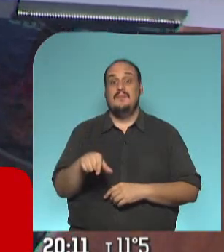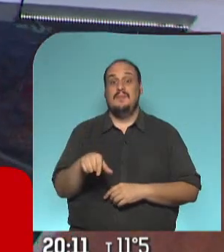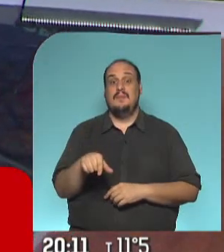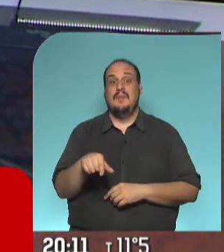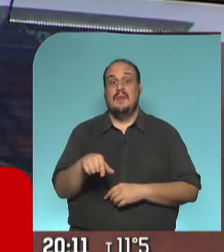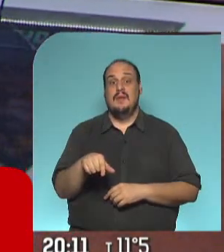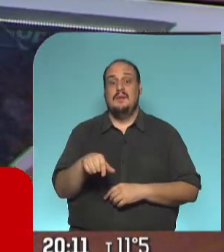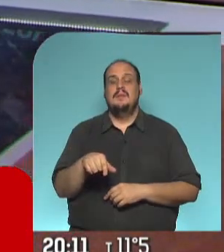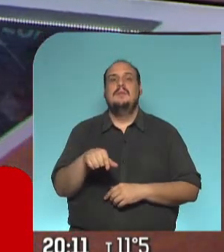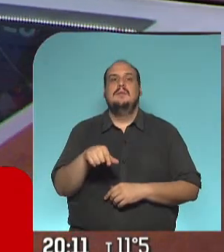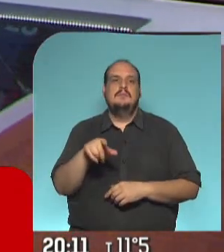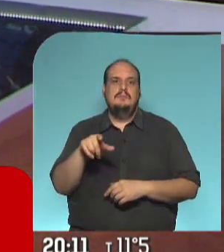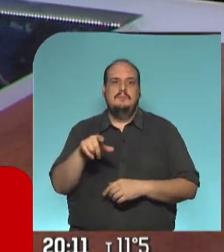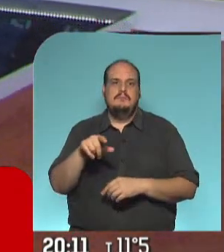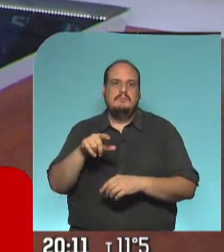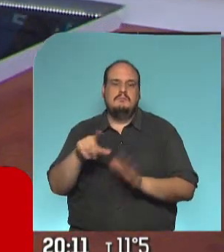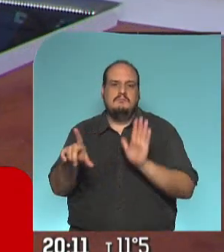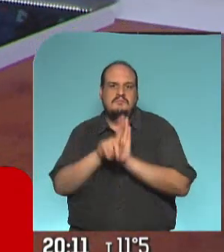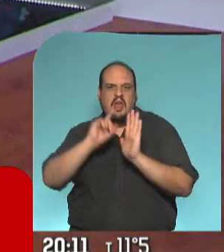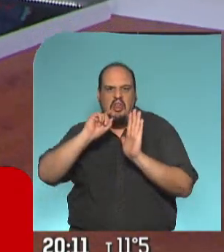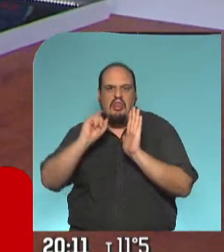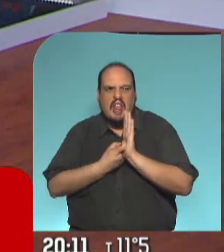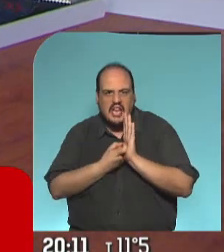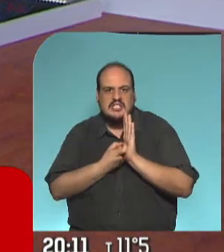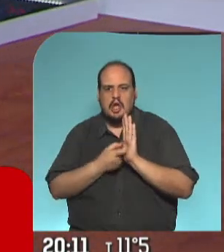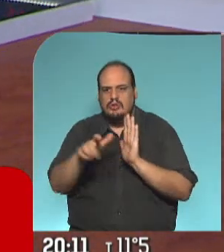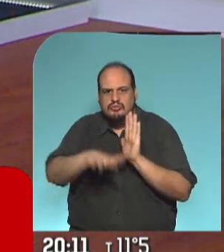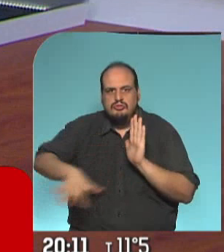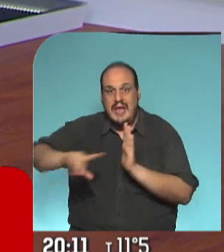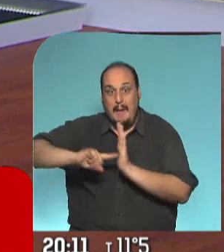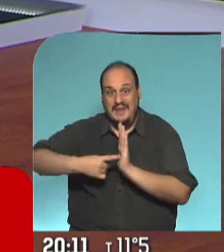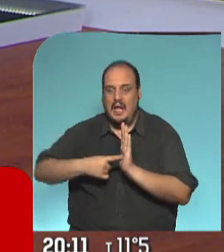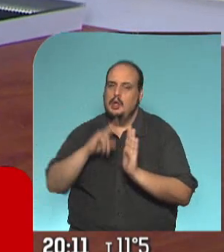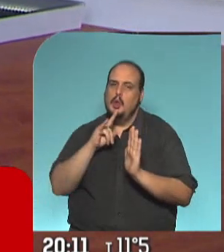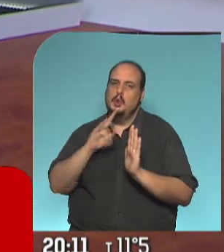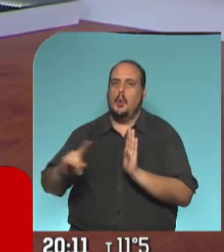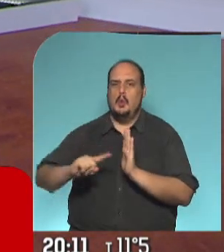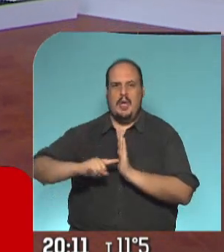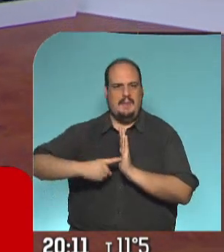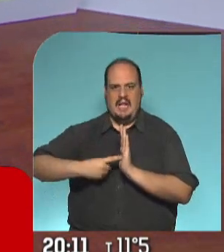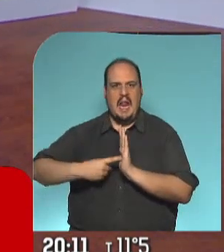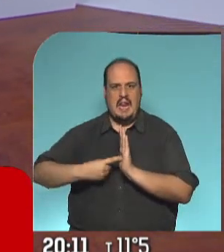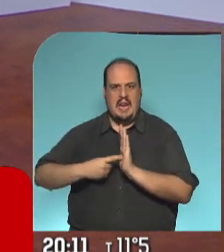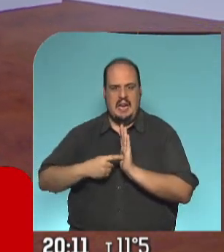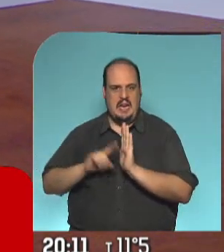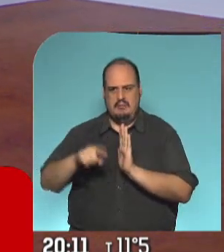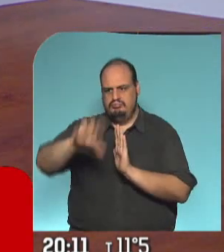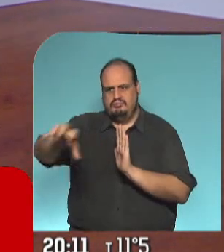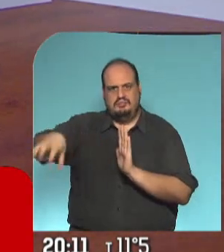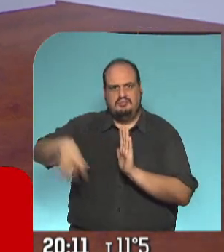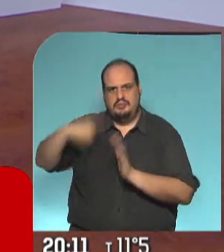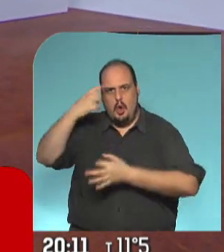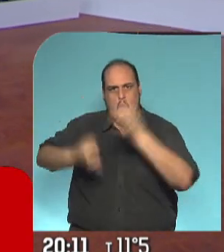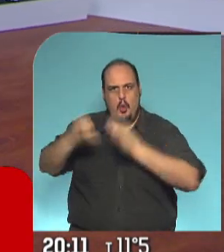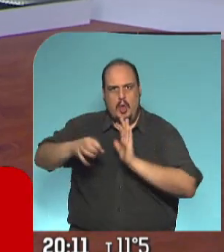de delitos locales. Sí, los delitos no federales van a ser investigados, todos los juzgados de instrucción van